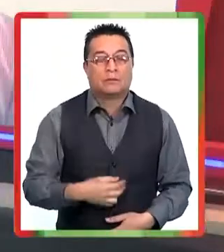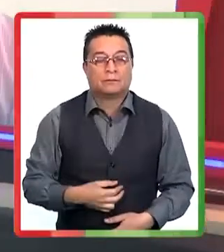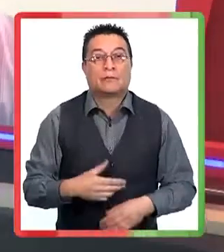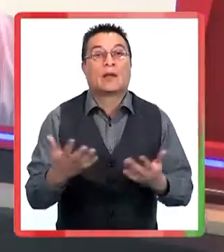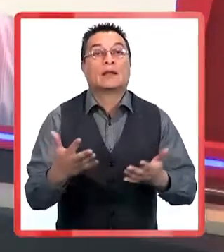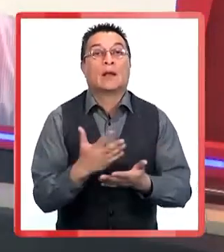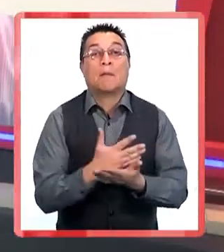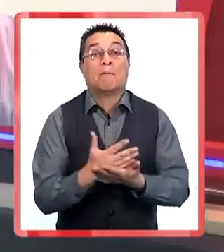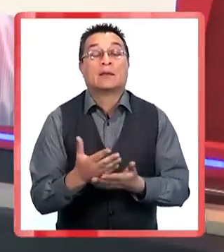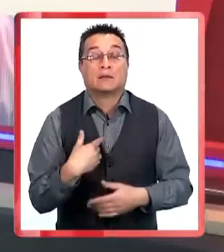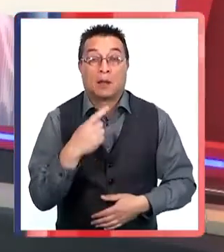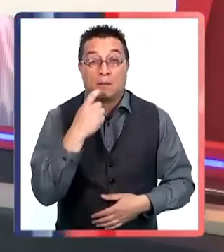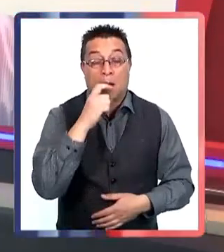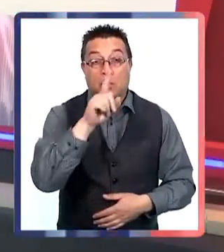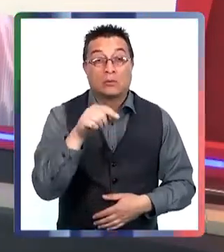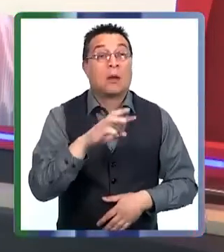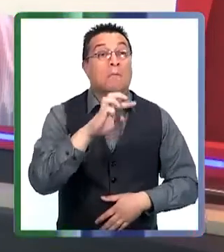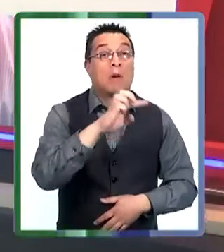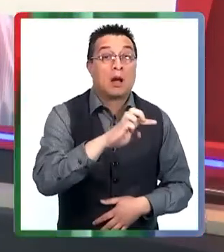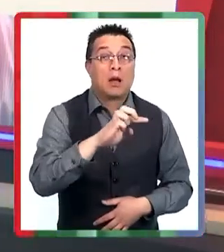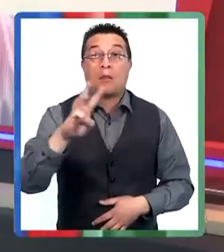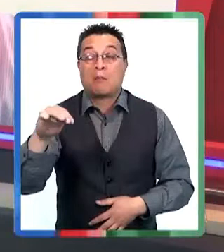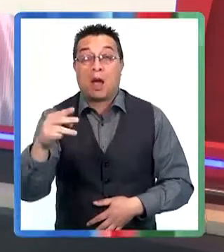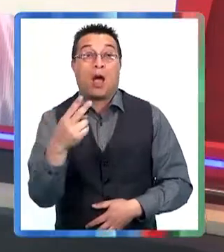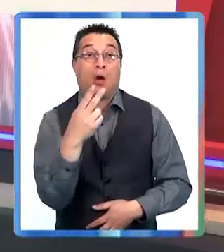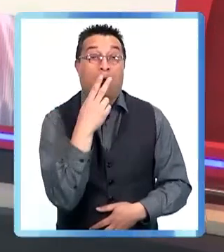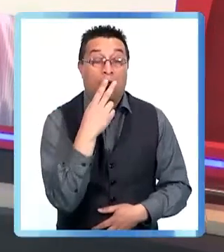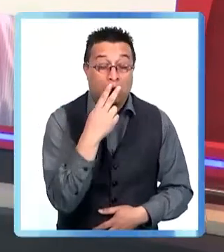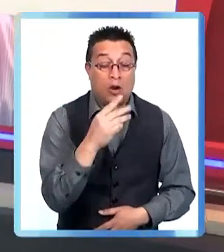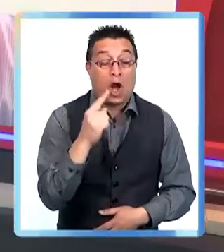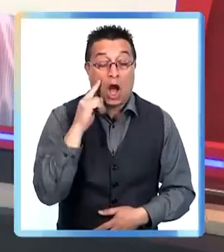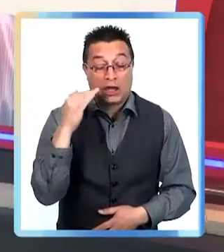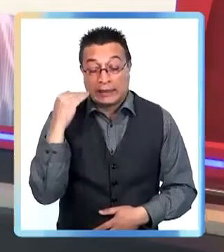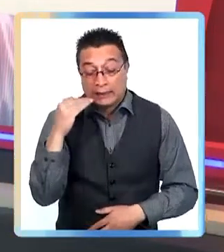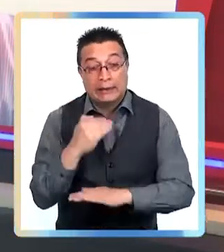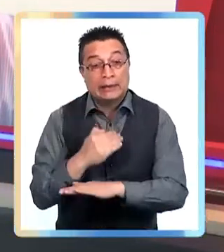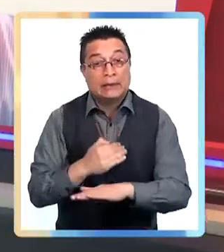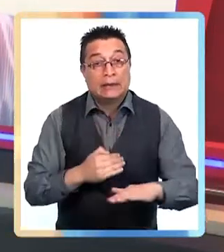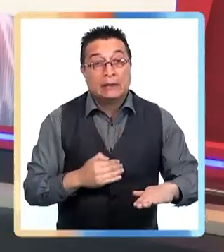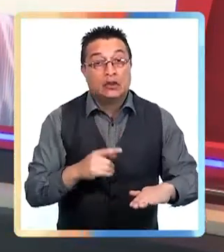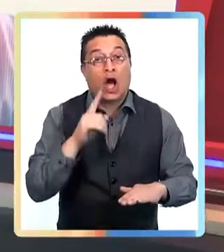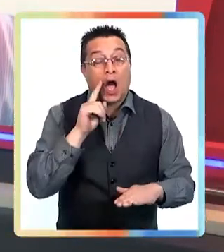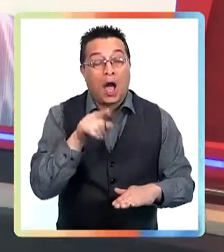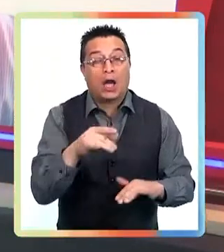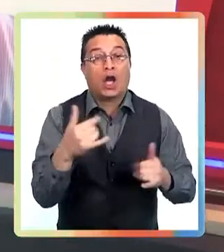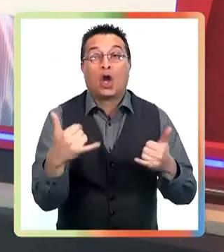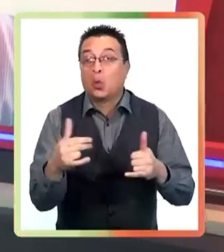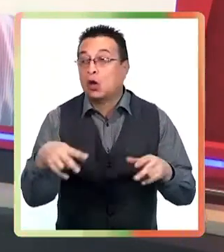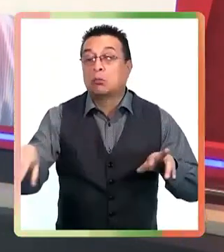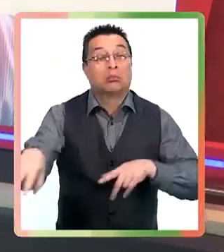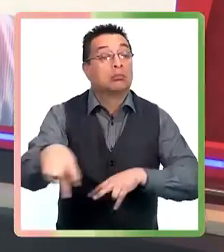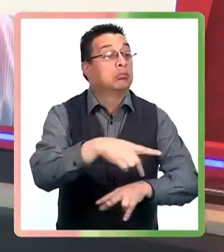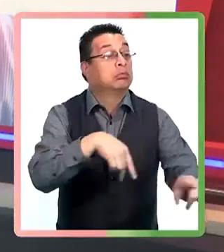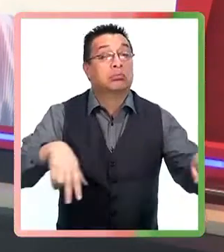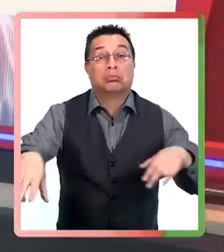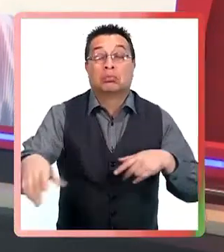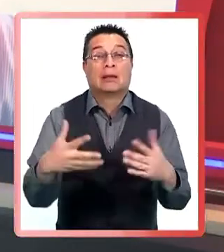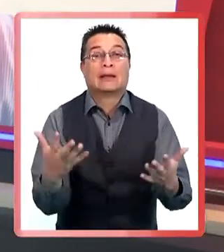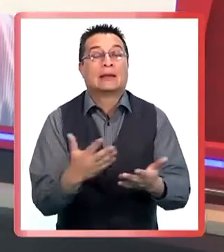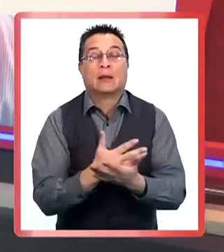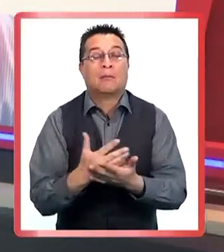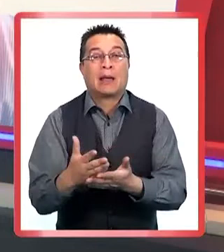¿Y qué pasa, me pregunto, cuando papá y mamá, por ejemplo, fuman en la casa y hay niños? niñas ahí jugando,